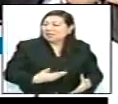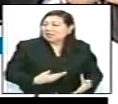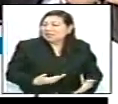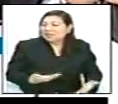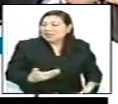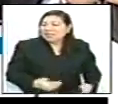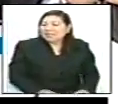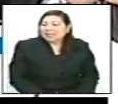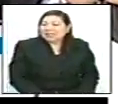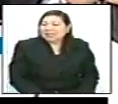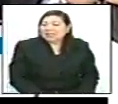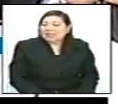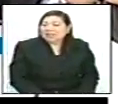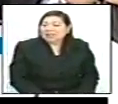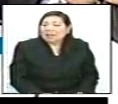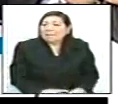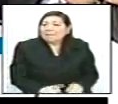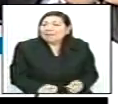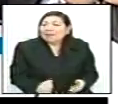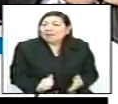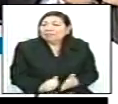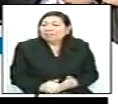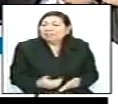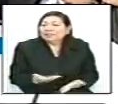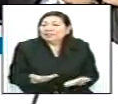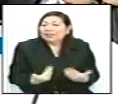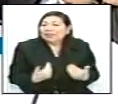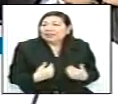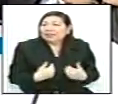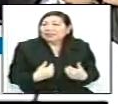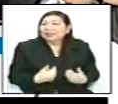presidenciales. Cualquier candidato presidencial, señora presidenta, tiene